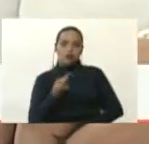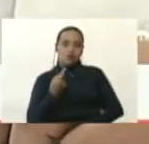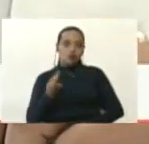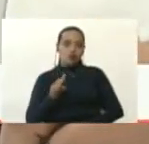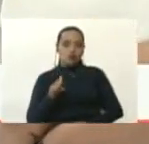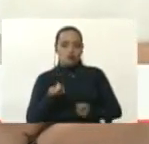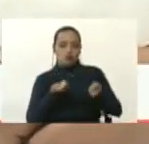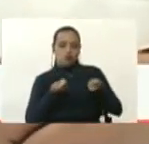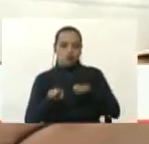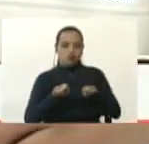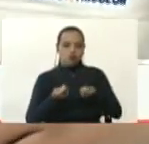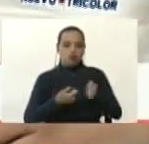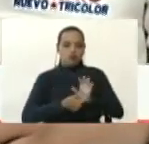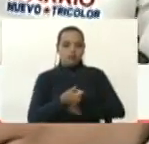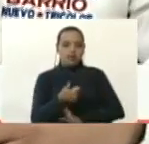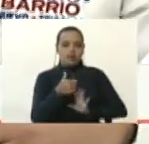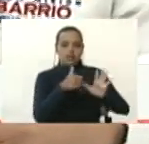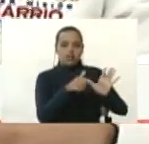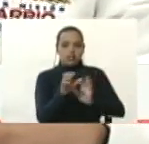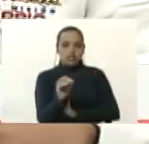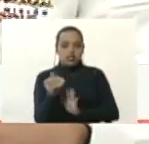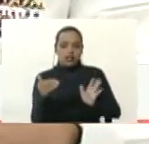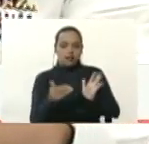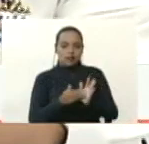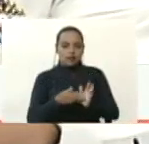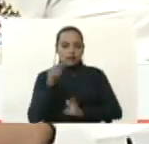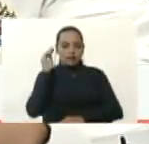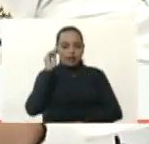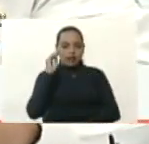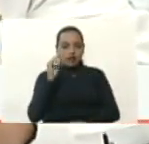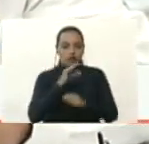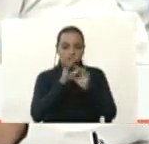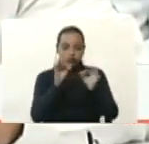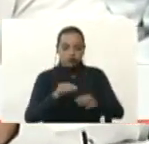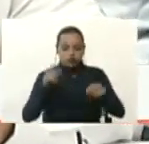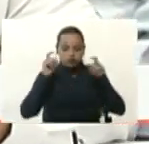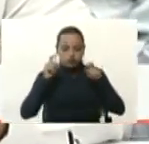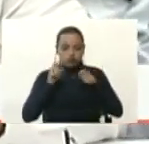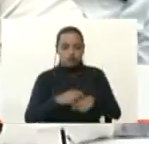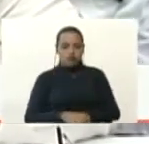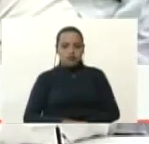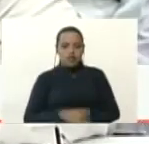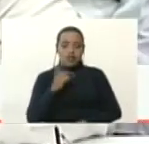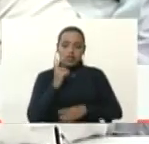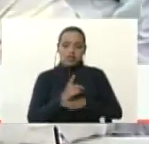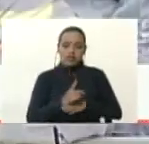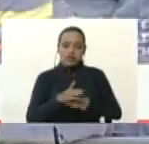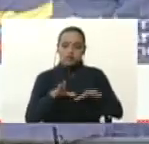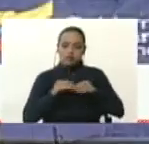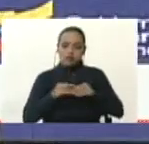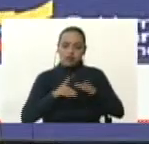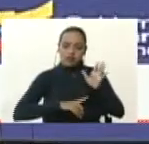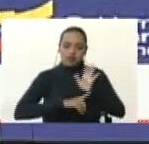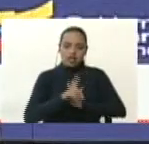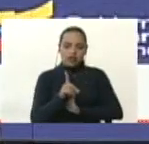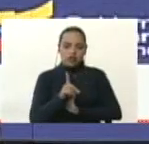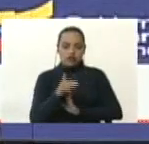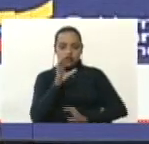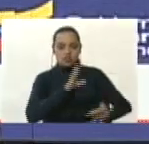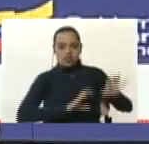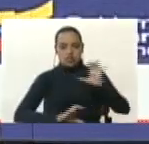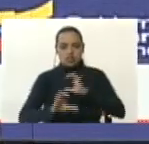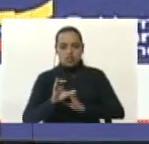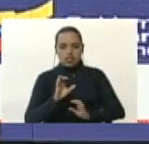de los más de 60.000 médicos que estamos formando ahorita, debe asumir el desarrollo de la ciencia